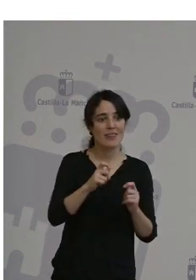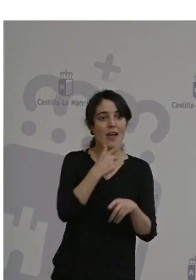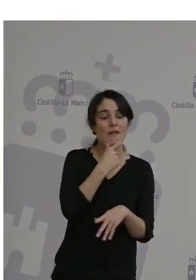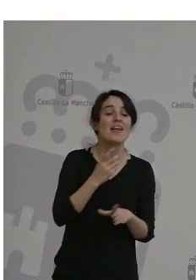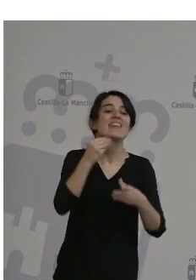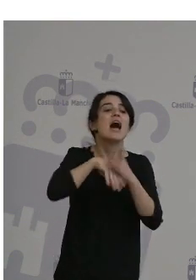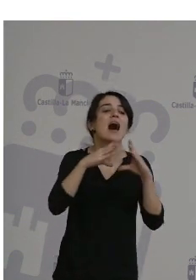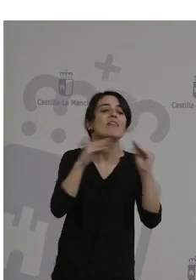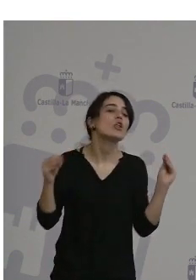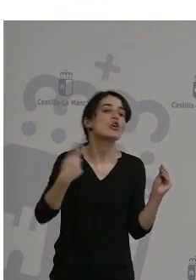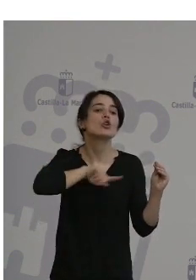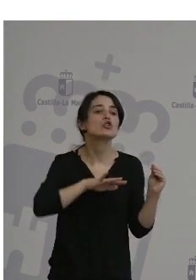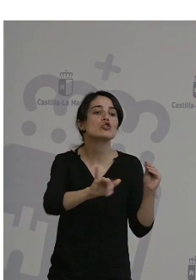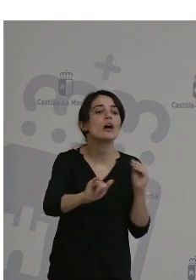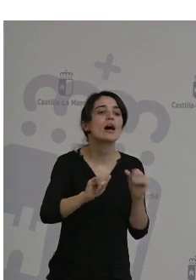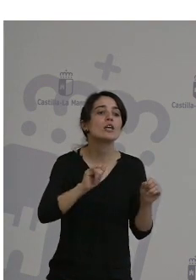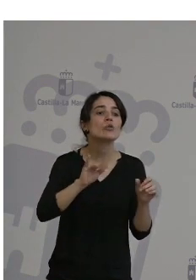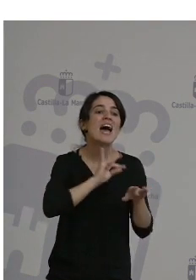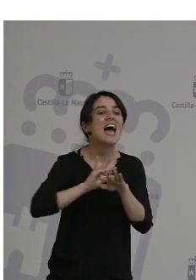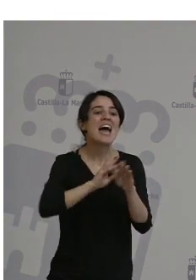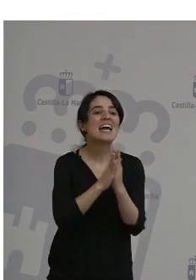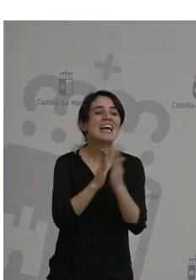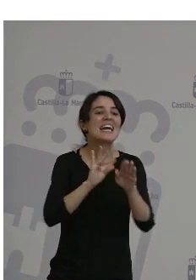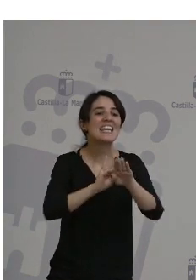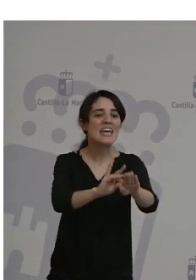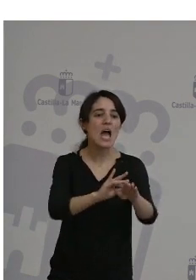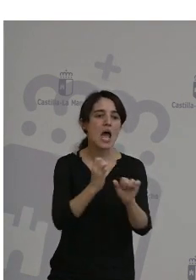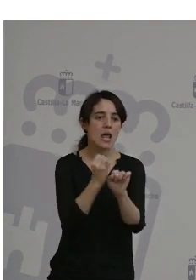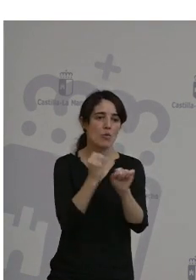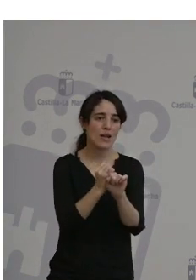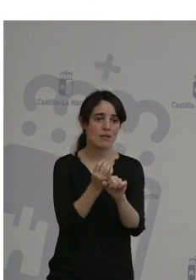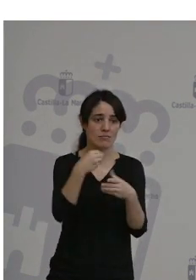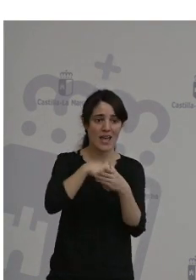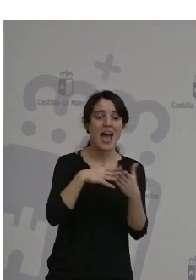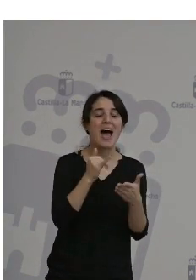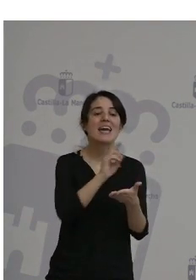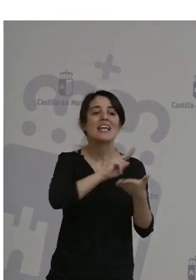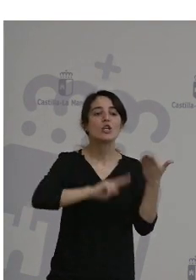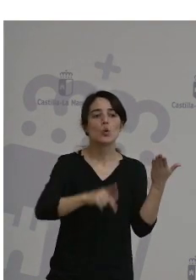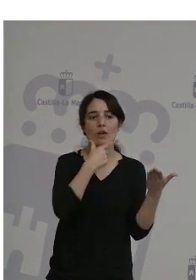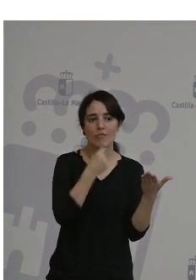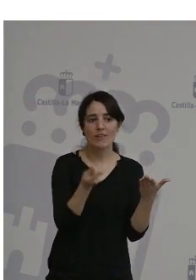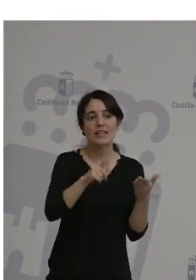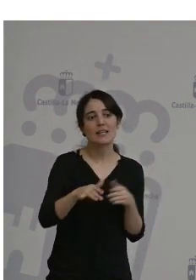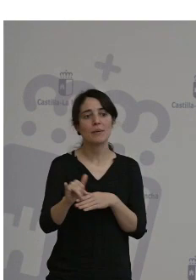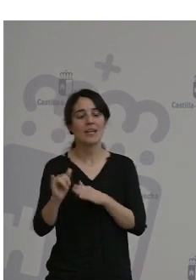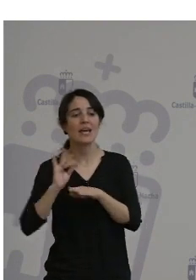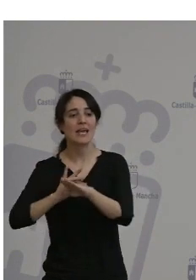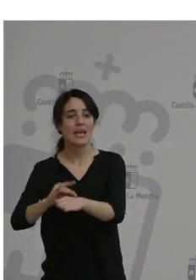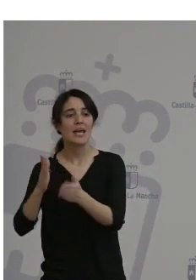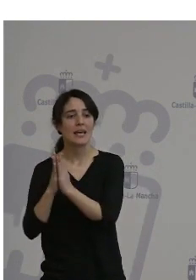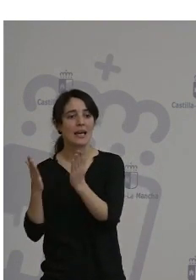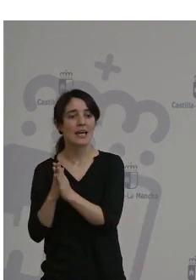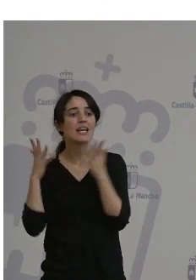Andalucía. Nosotros tenemos una guía laboral en lectura fácil y tenemos también una guía, bueno, pues de recomendaciones, de